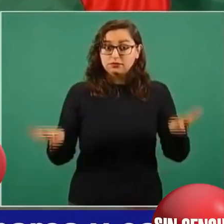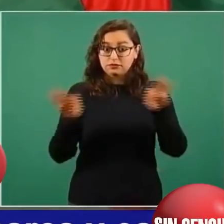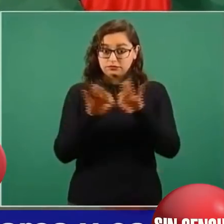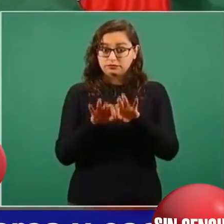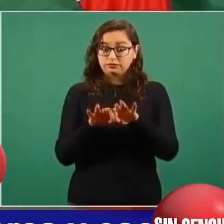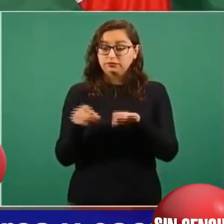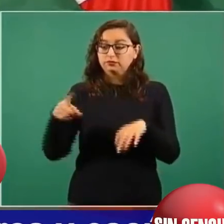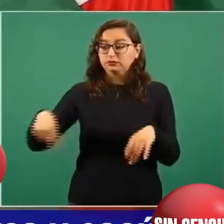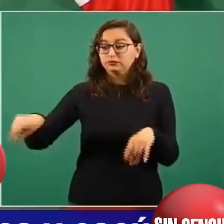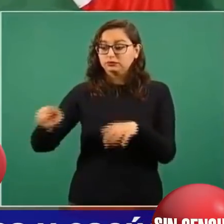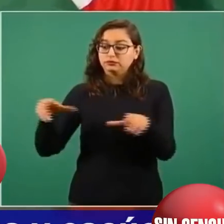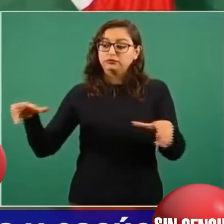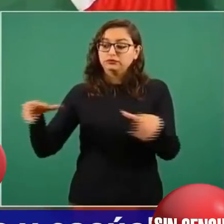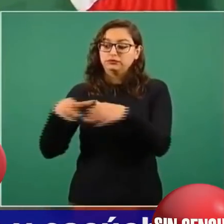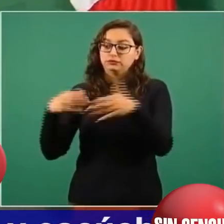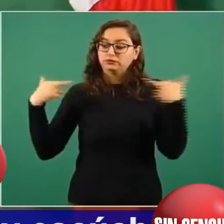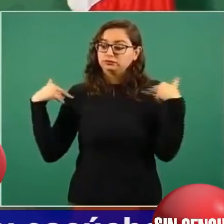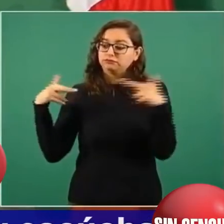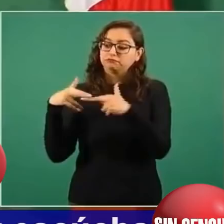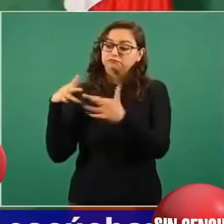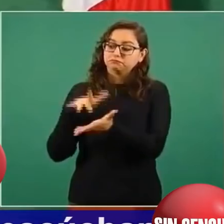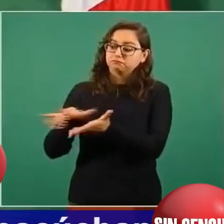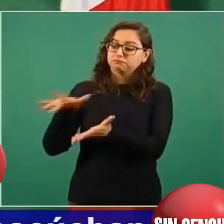al sector magisterial.